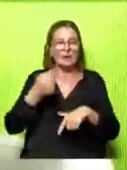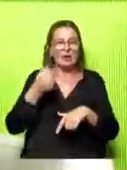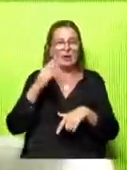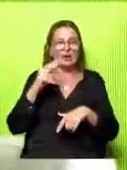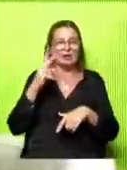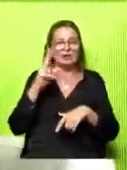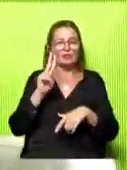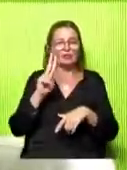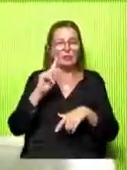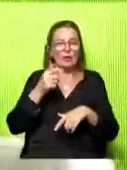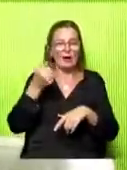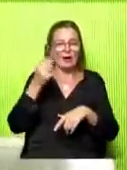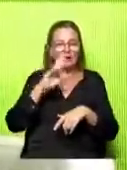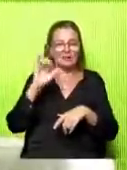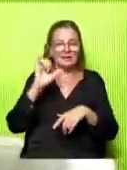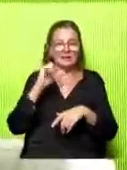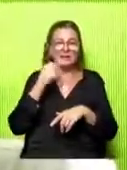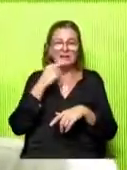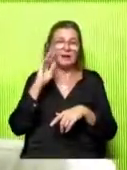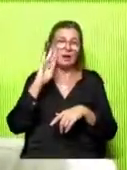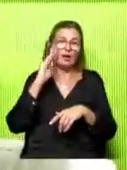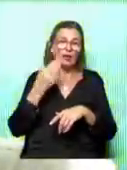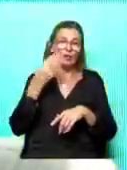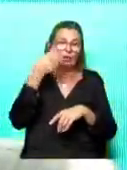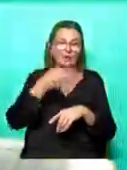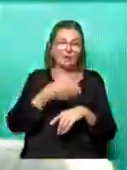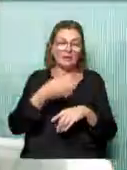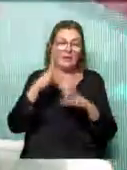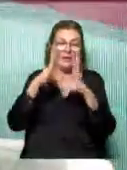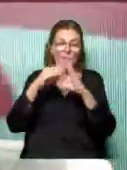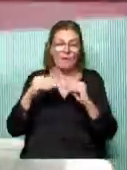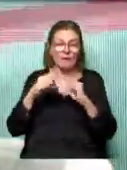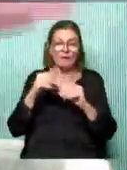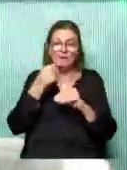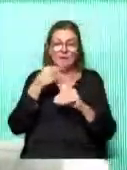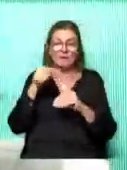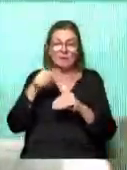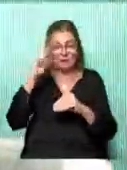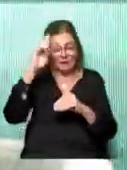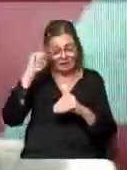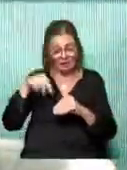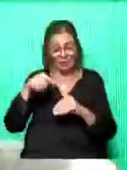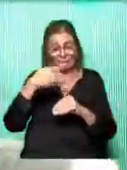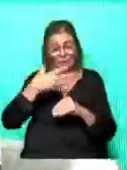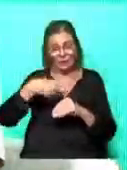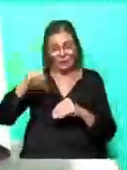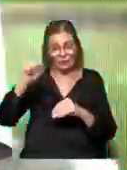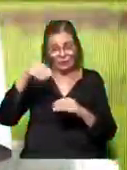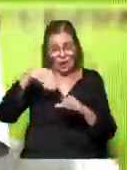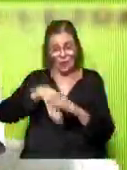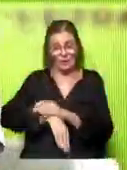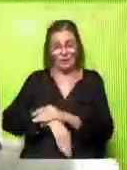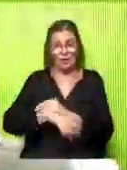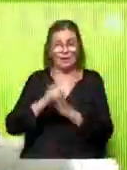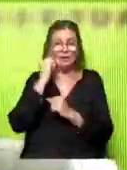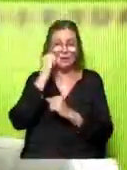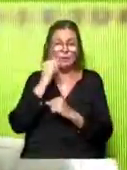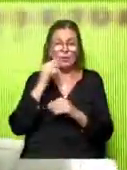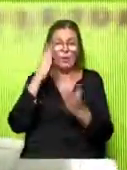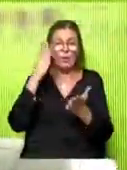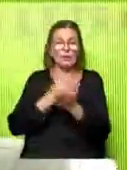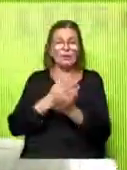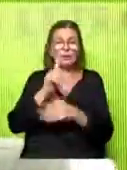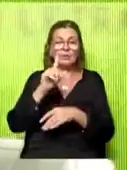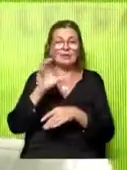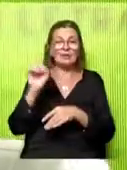la decencia de reconocerlo, ir hasta la sede de FUGVAM y decir, tienen razón, muchachos, se lo llevó el agujero negro. Los últimos 108 millones de